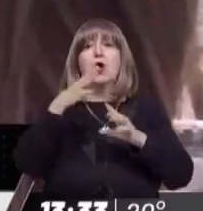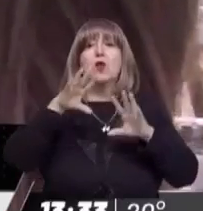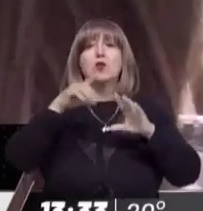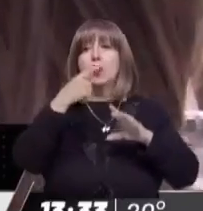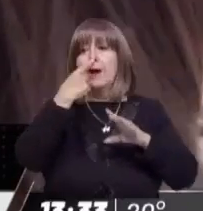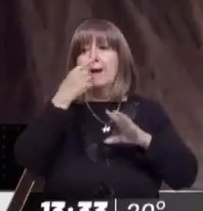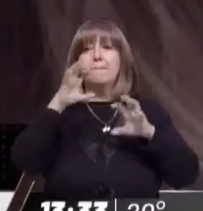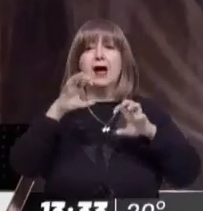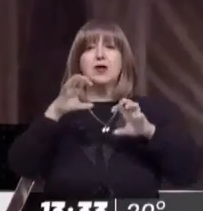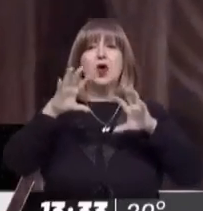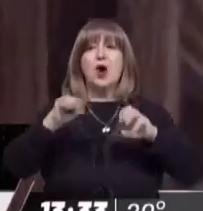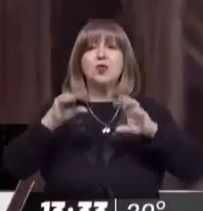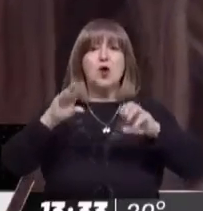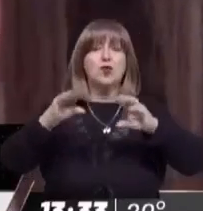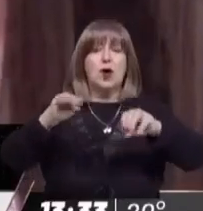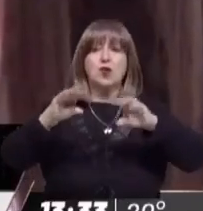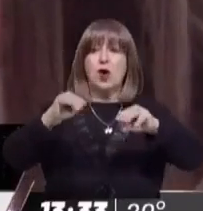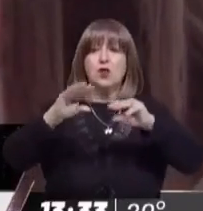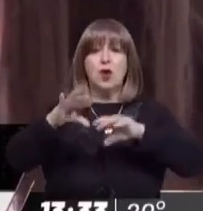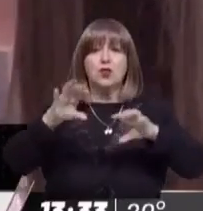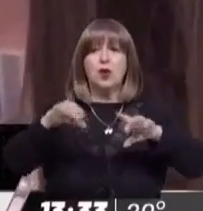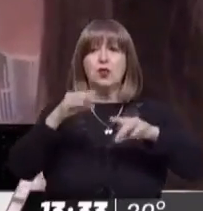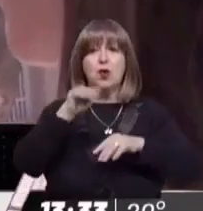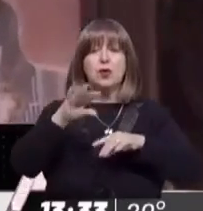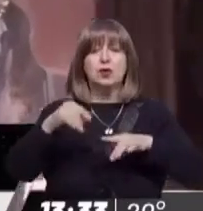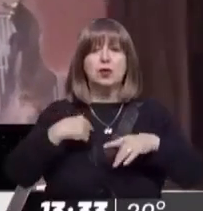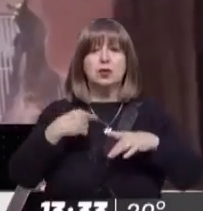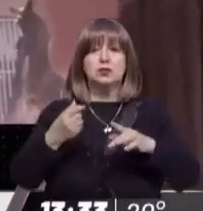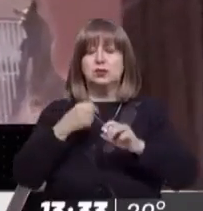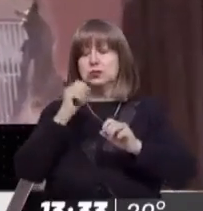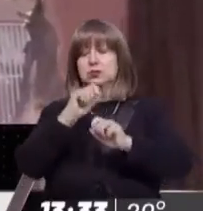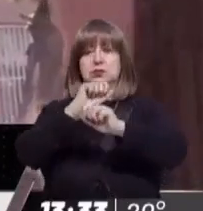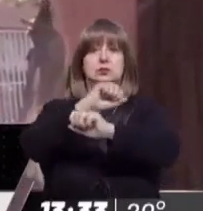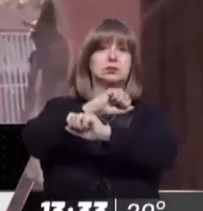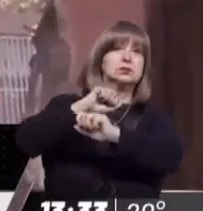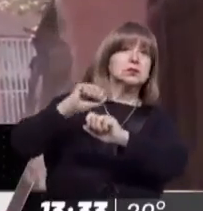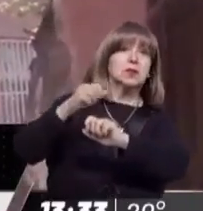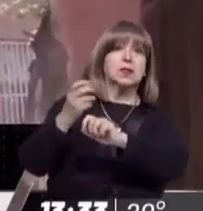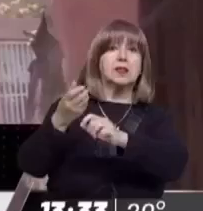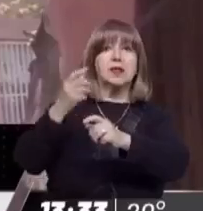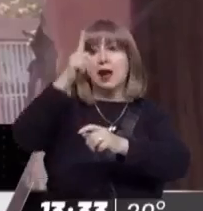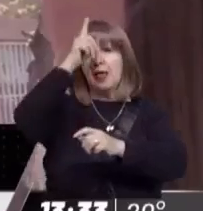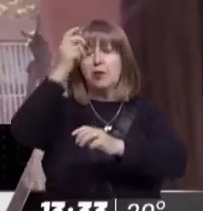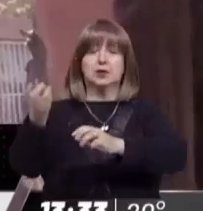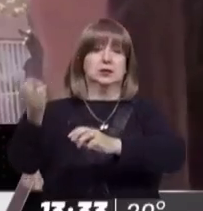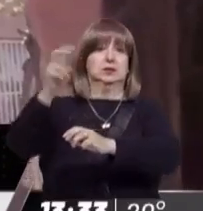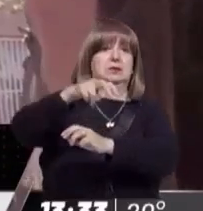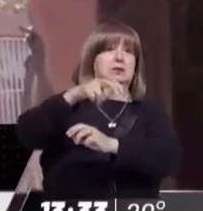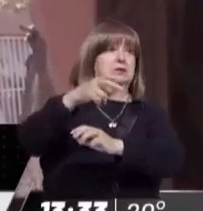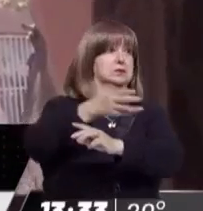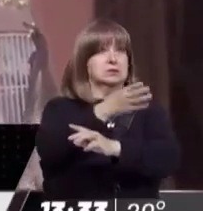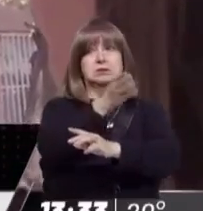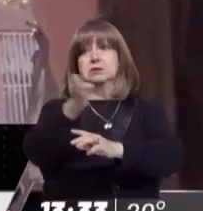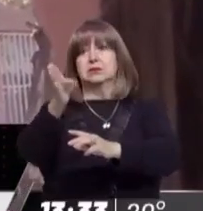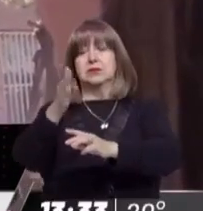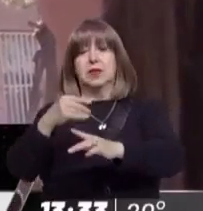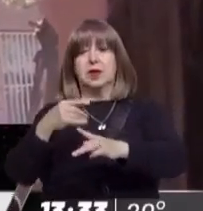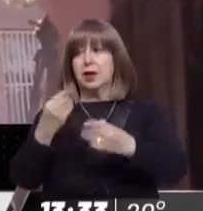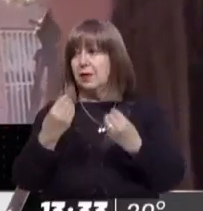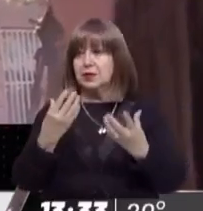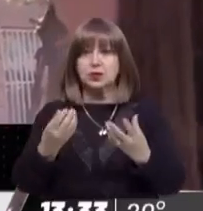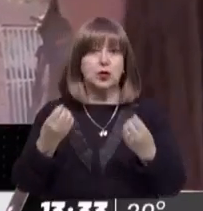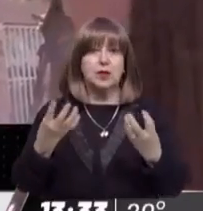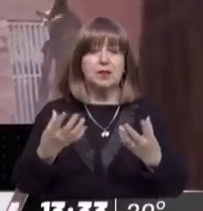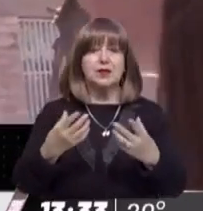eh mucho ríos de perro y salí Estaba la policía cruzando por la medianera Eh no entendía nada cuando salgo